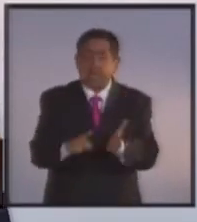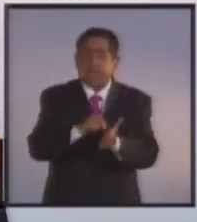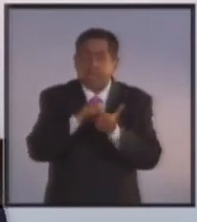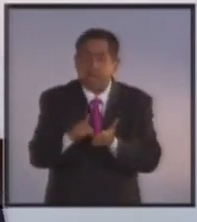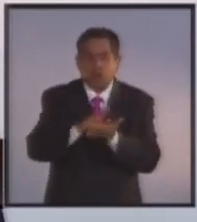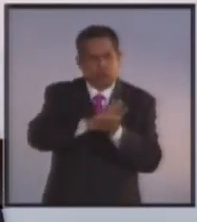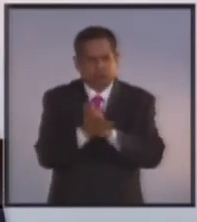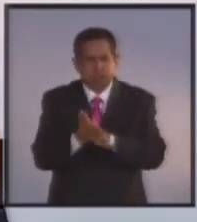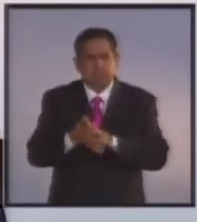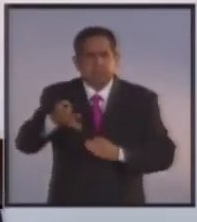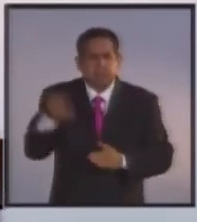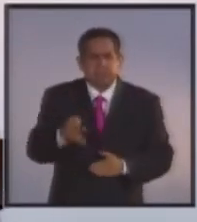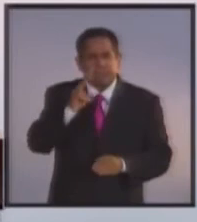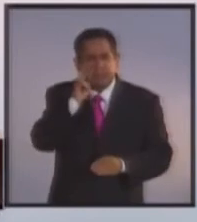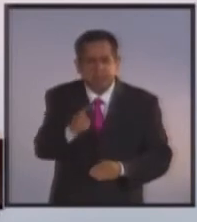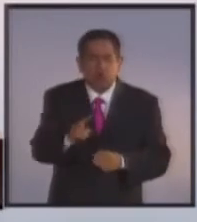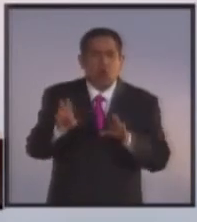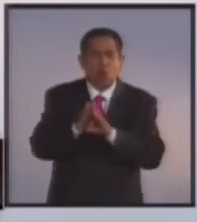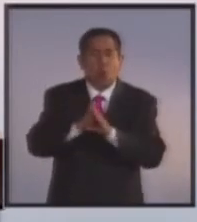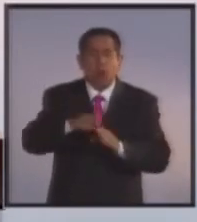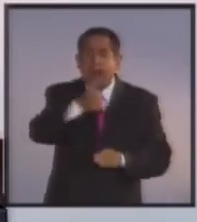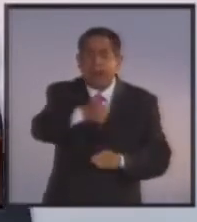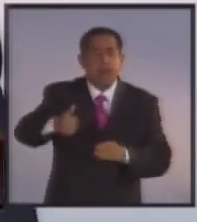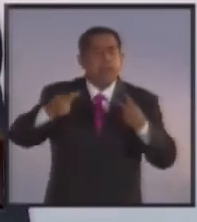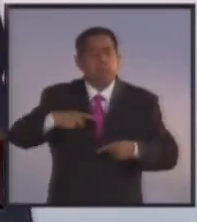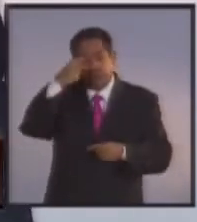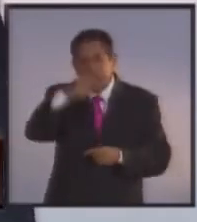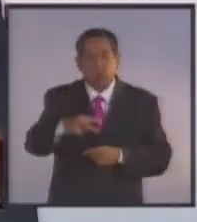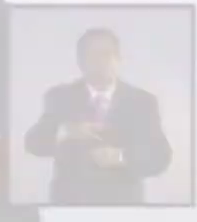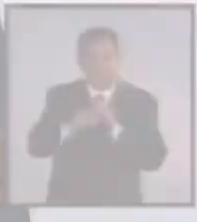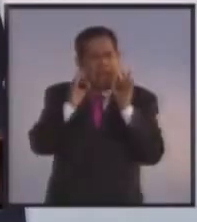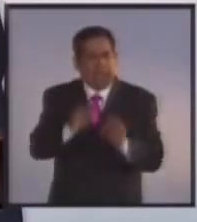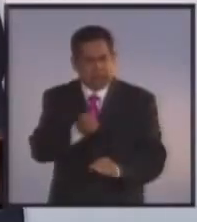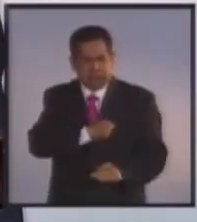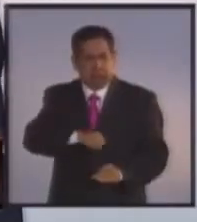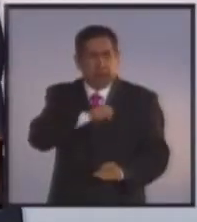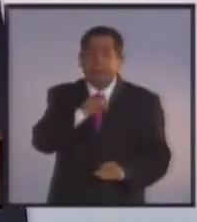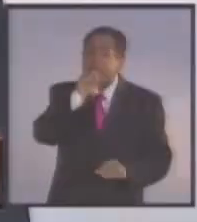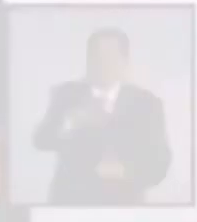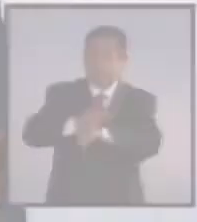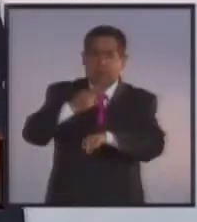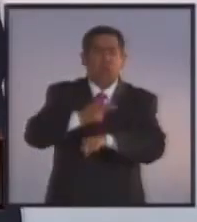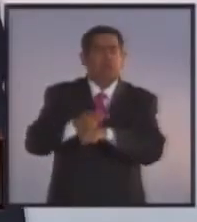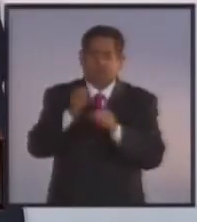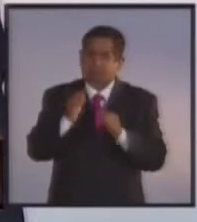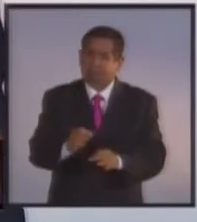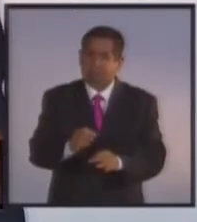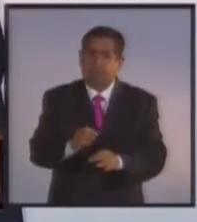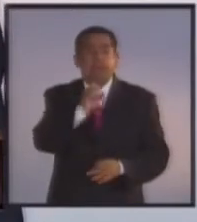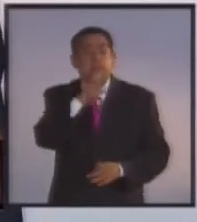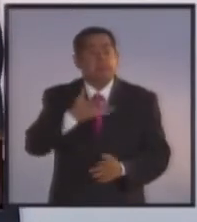se materialicen y sean realidad en cada mexicano. El derecho a la salud, el derecho a la educación, el